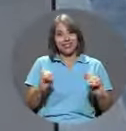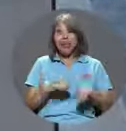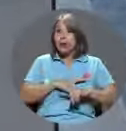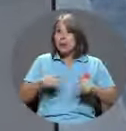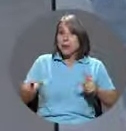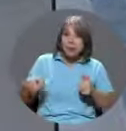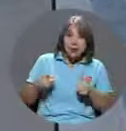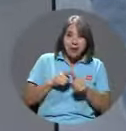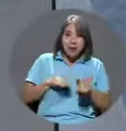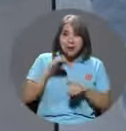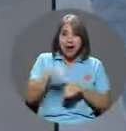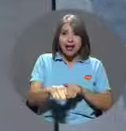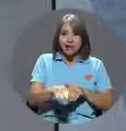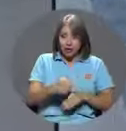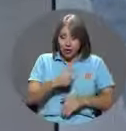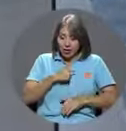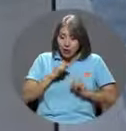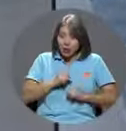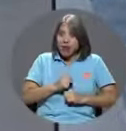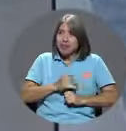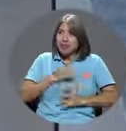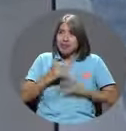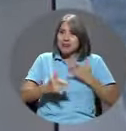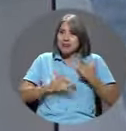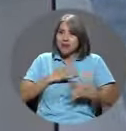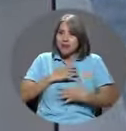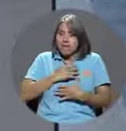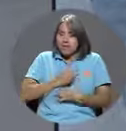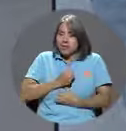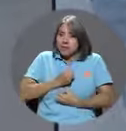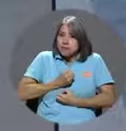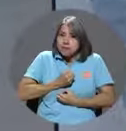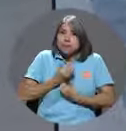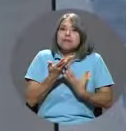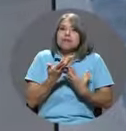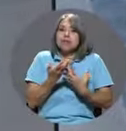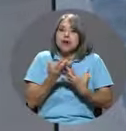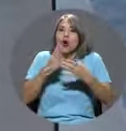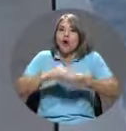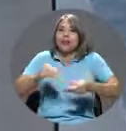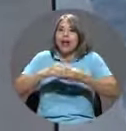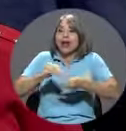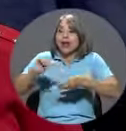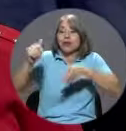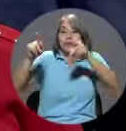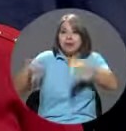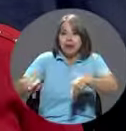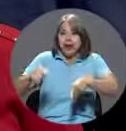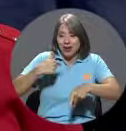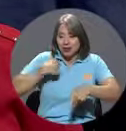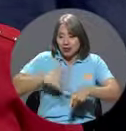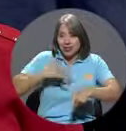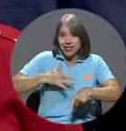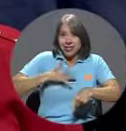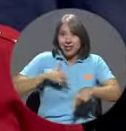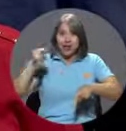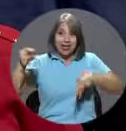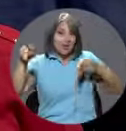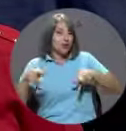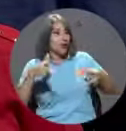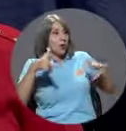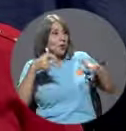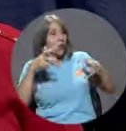Pero dar ese primer paso de atreverse a decírselo a alguien, de contarle a alguien lo que uno siente y que, por supuesto, la otra persona tenga la